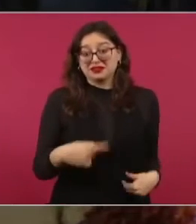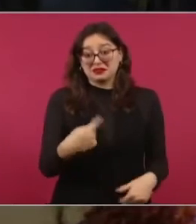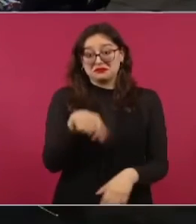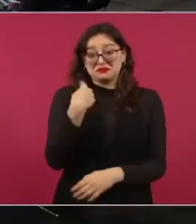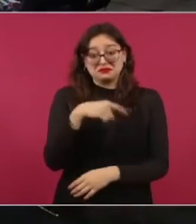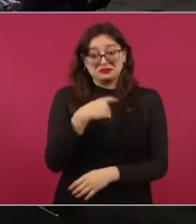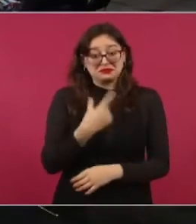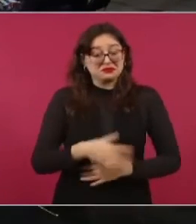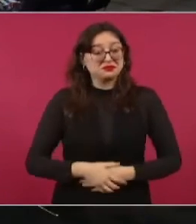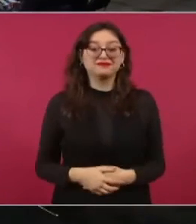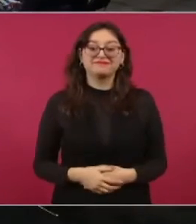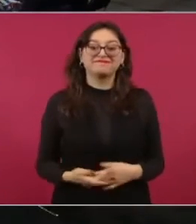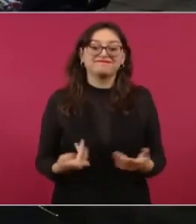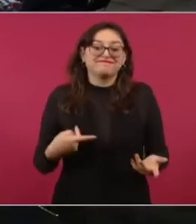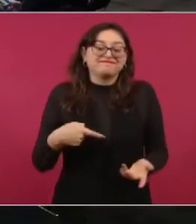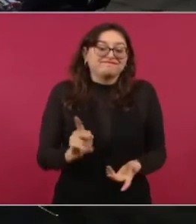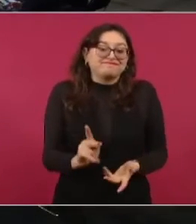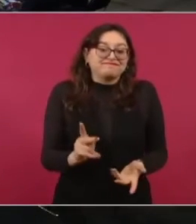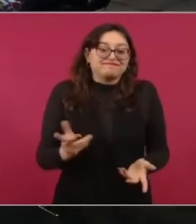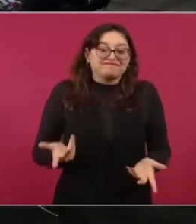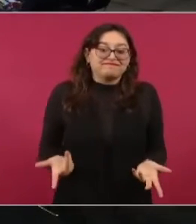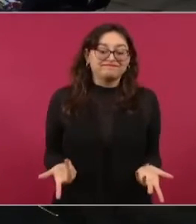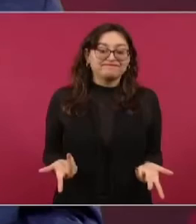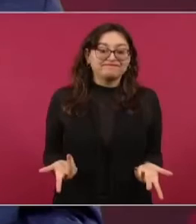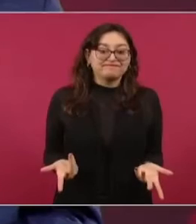cierto es que en el fondo